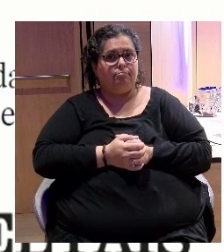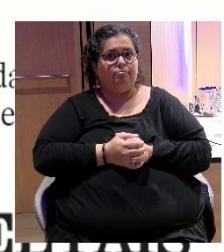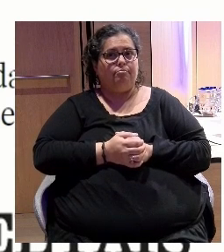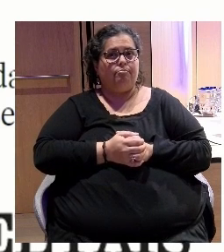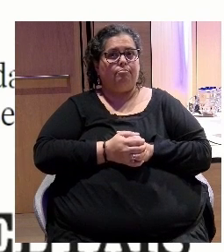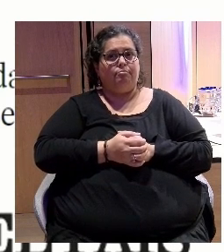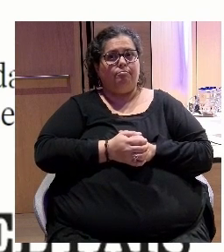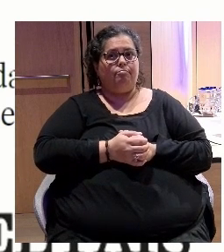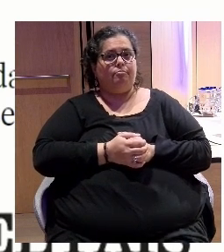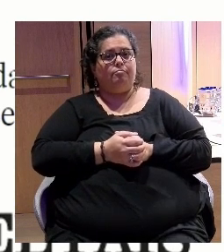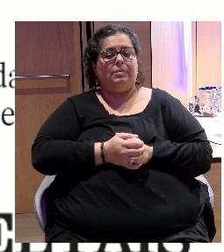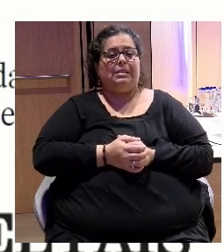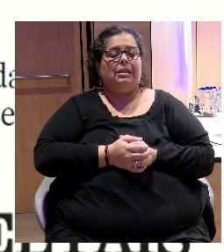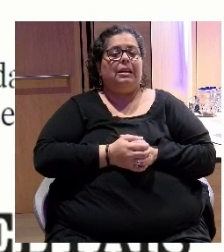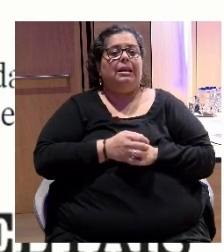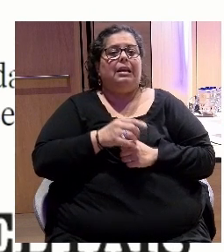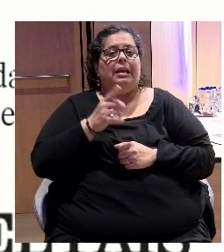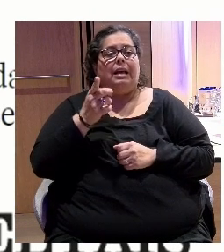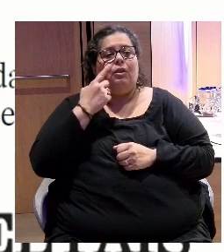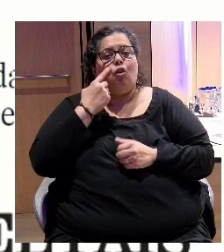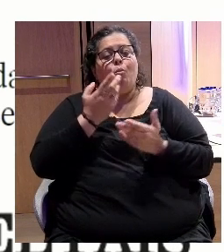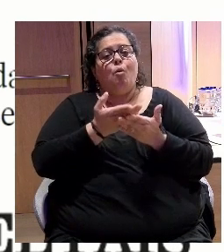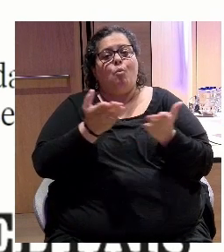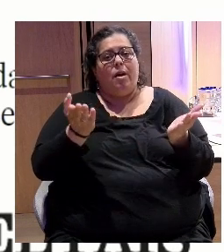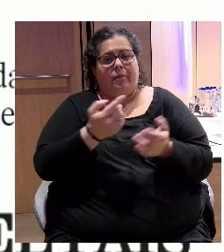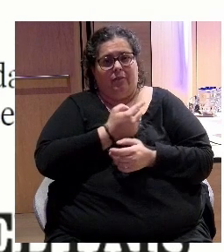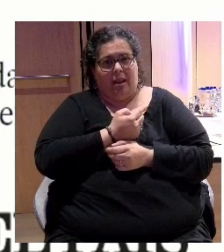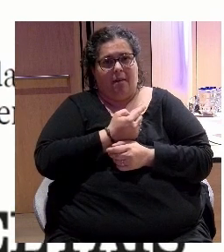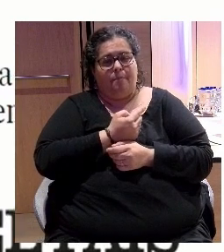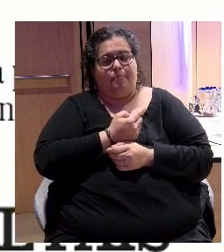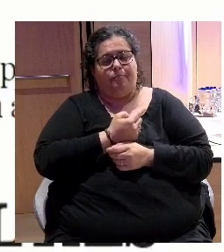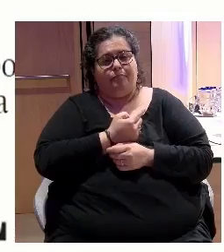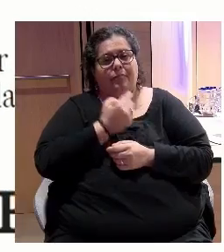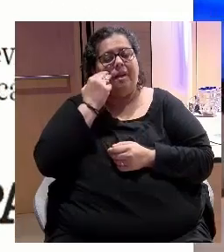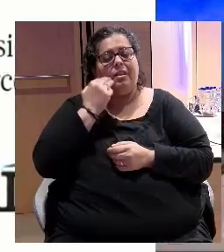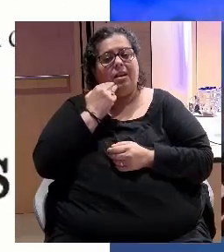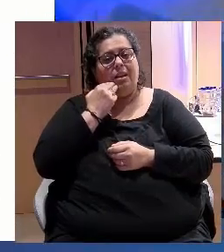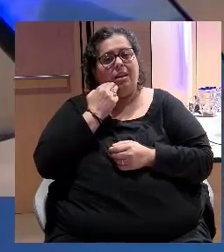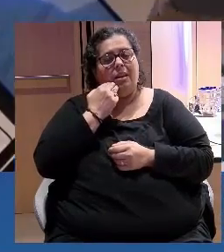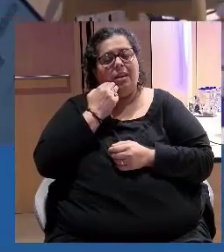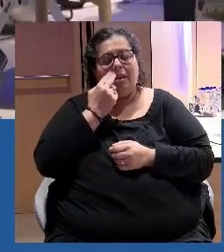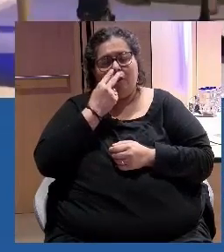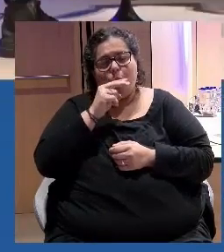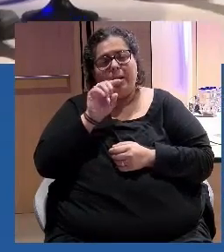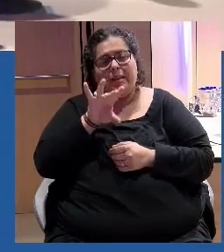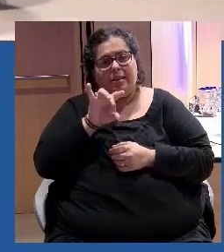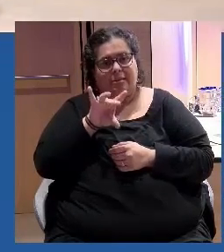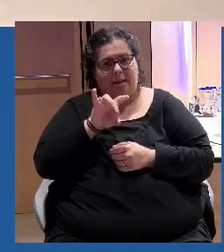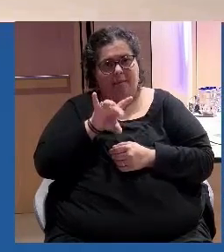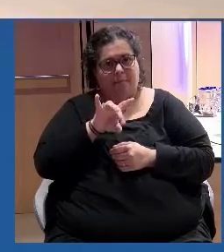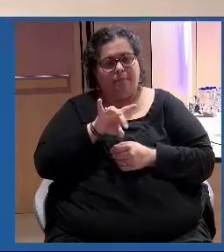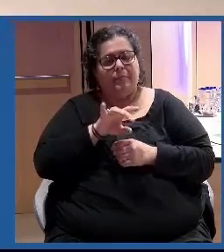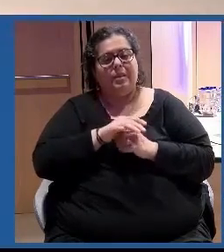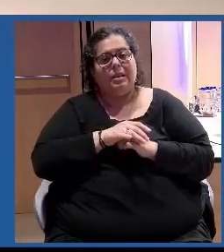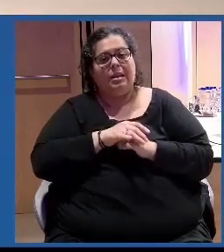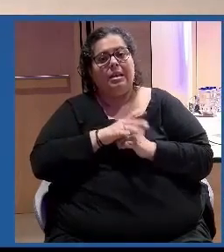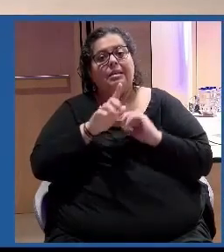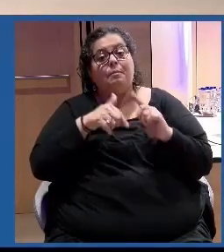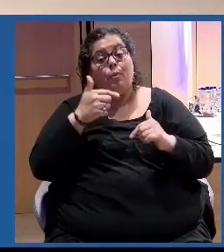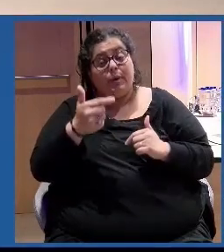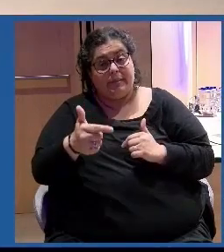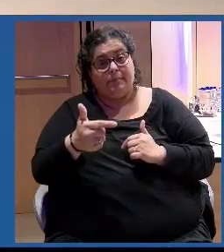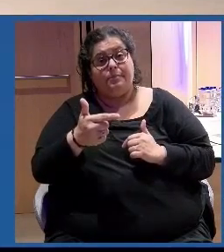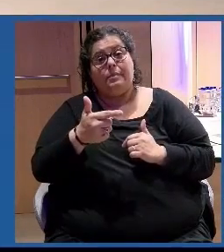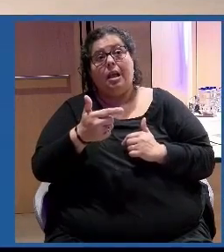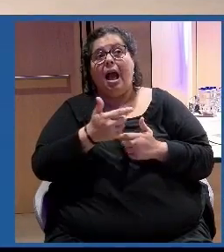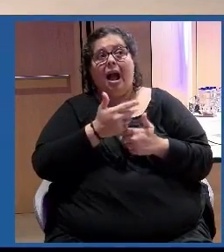Esta es un poco la muestra que ustedes pueden del viernes 3 de abril del 2015. Esto copó después algo que no estábamos